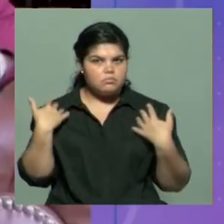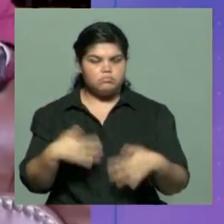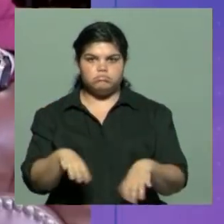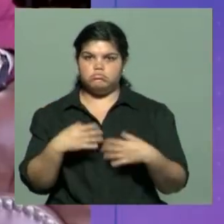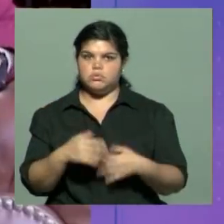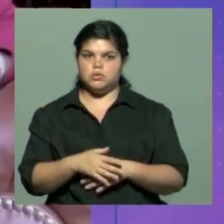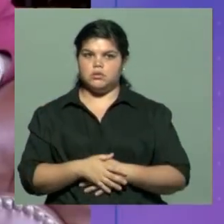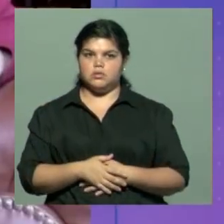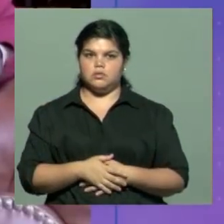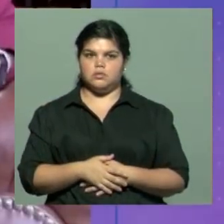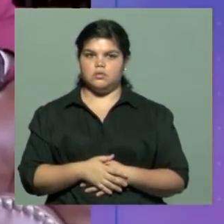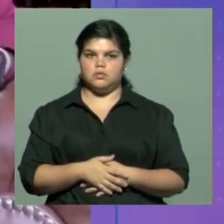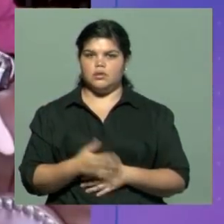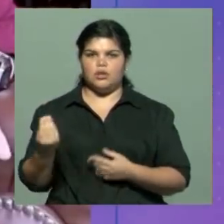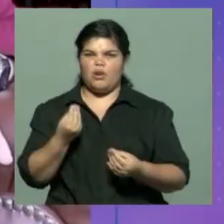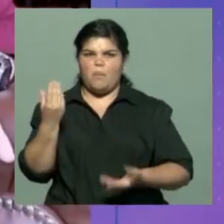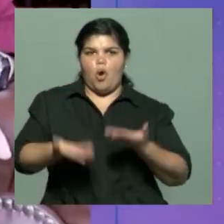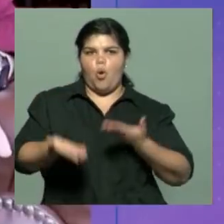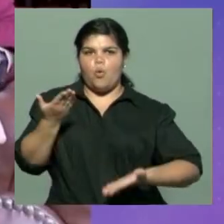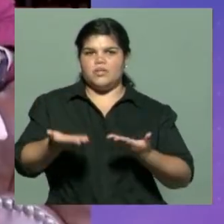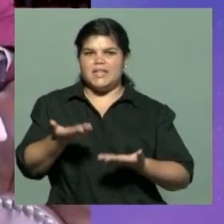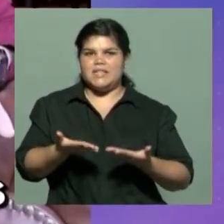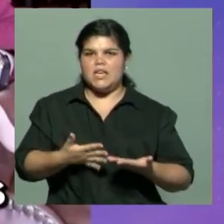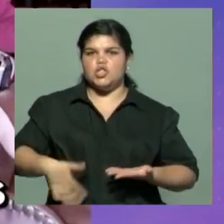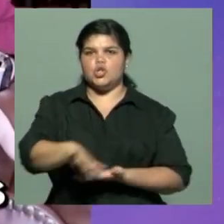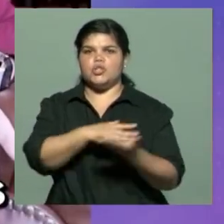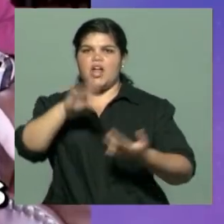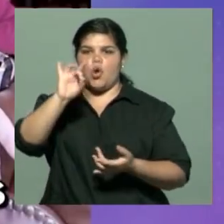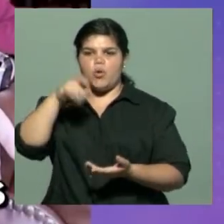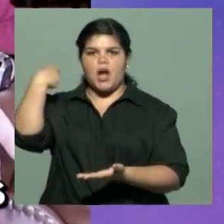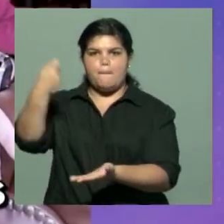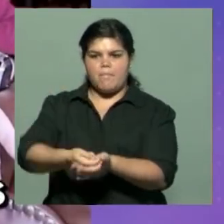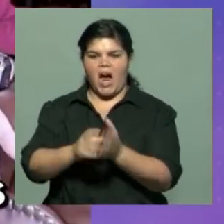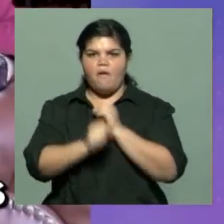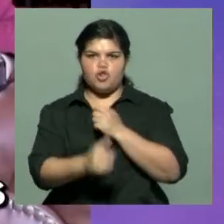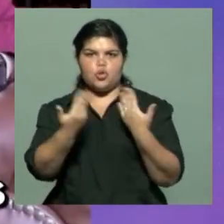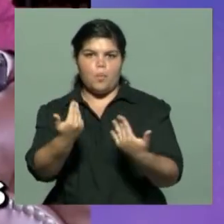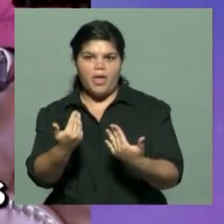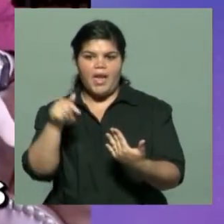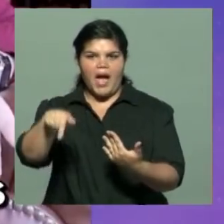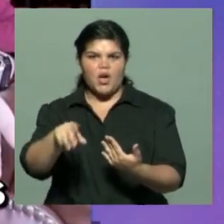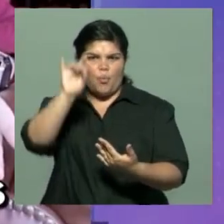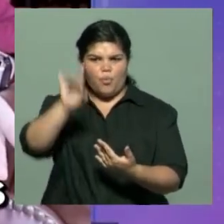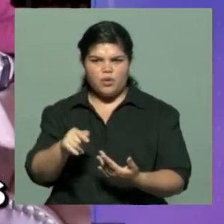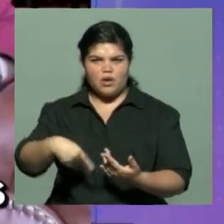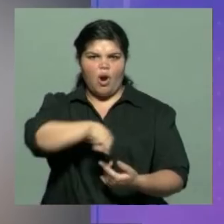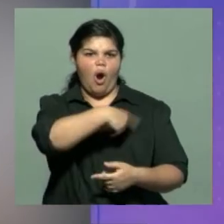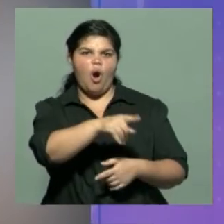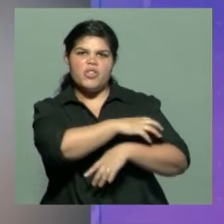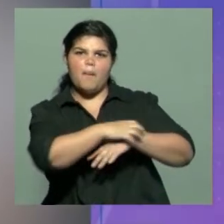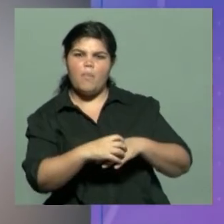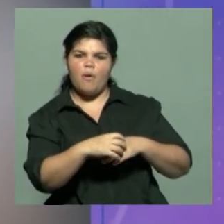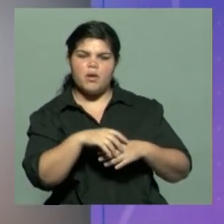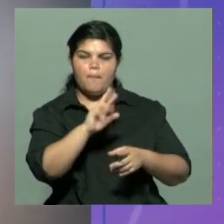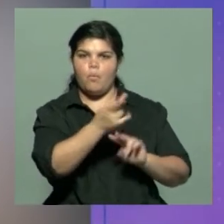realidad. No puede haber justicia social si solamente podemos abortar las que podemos pagar y no corremos riesgo de vida y las pobres se mueren. Mi